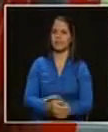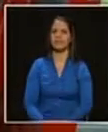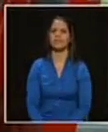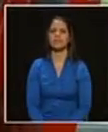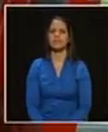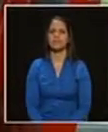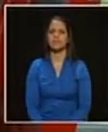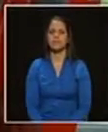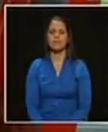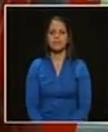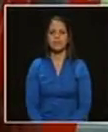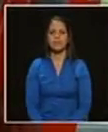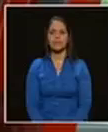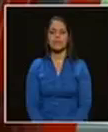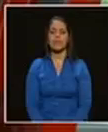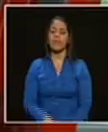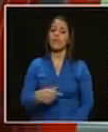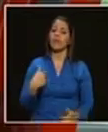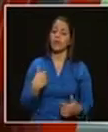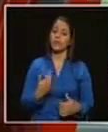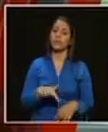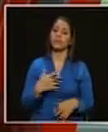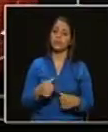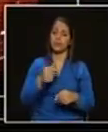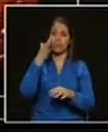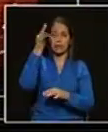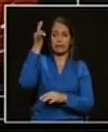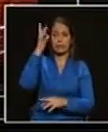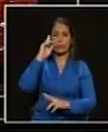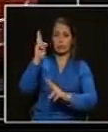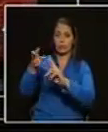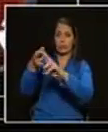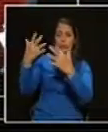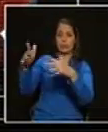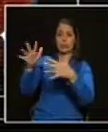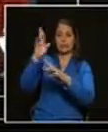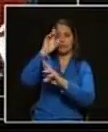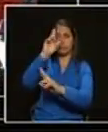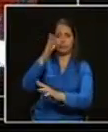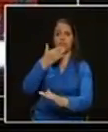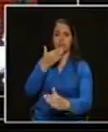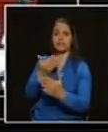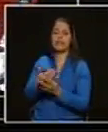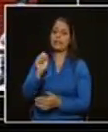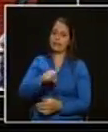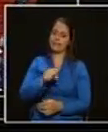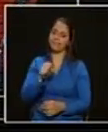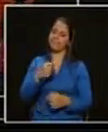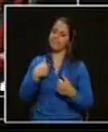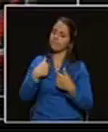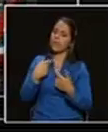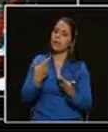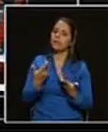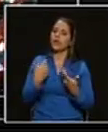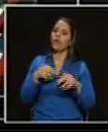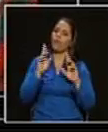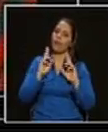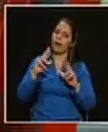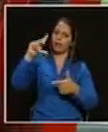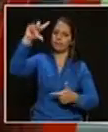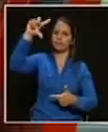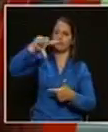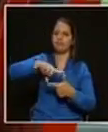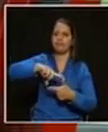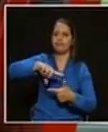reconoce mucho el esfuerzo que hace el canal Teleantioquia, pero sí deberían de mantener el mismo